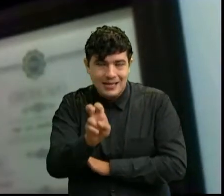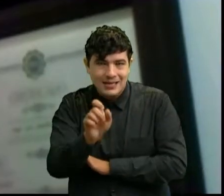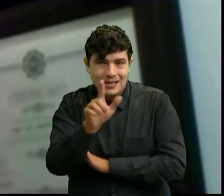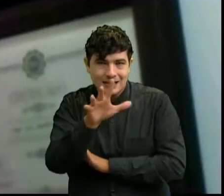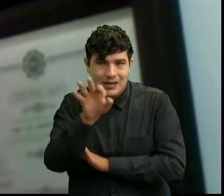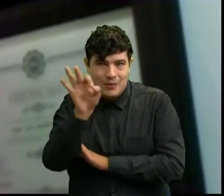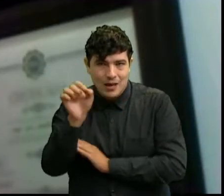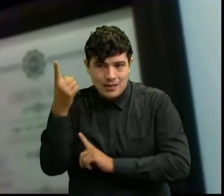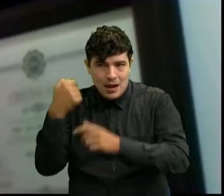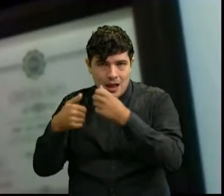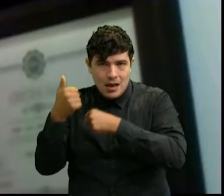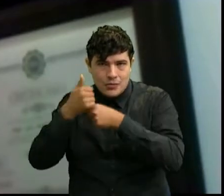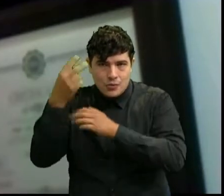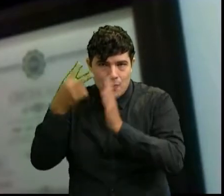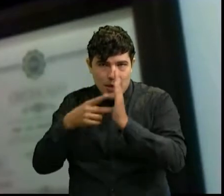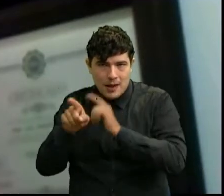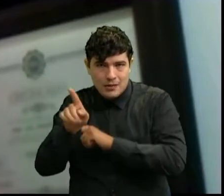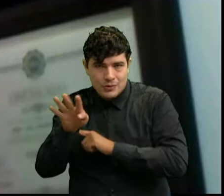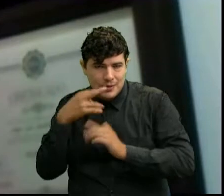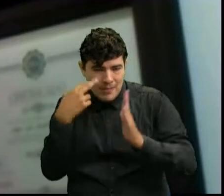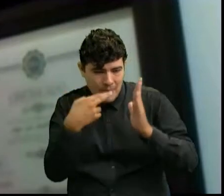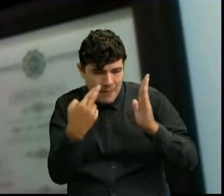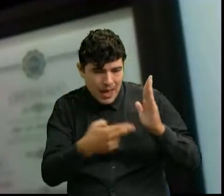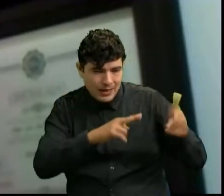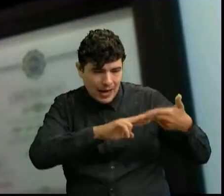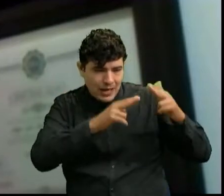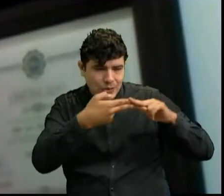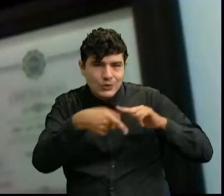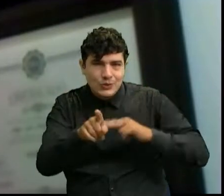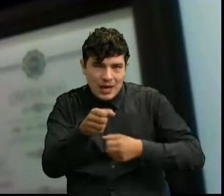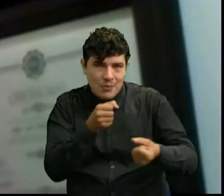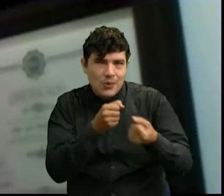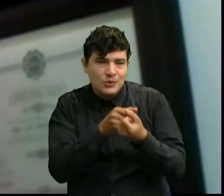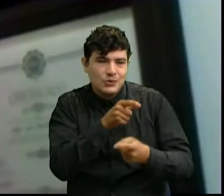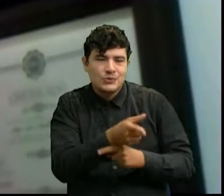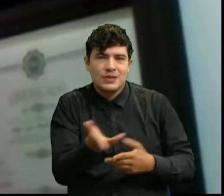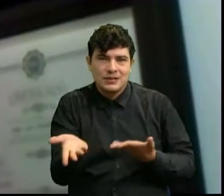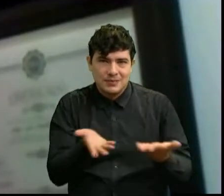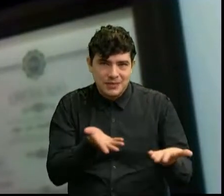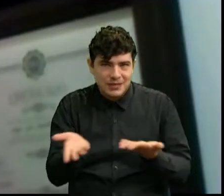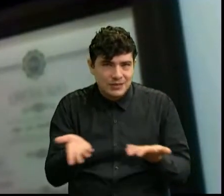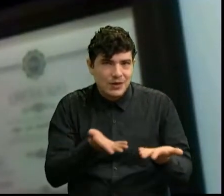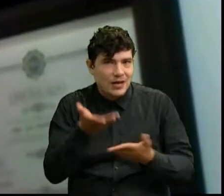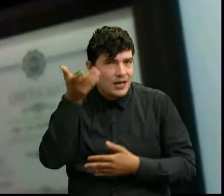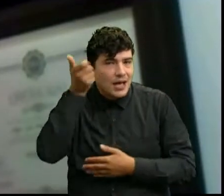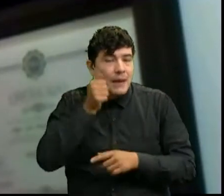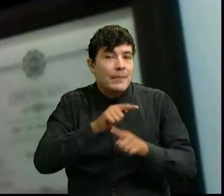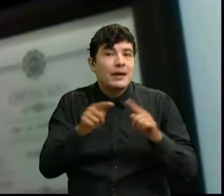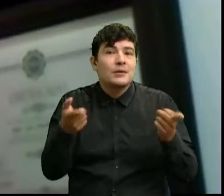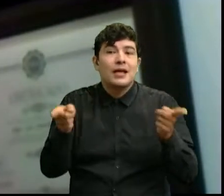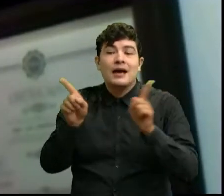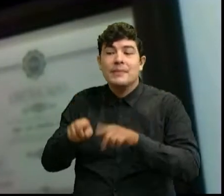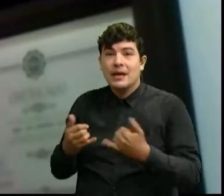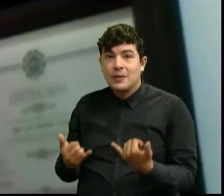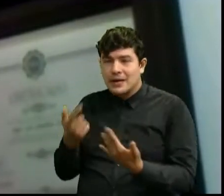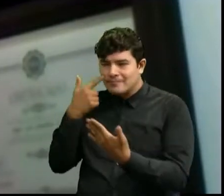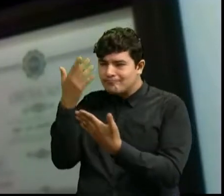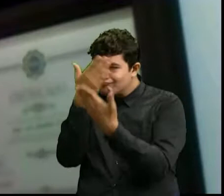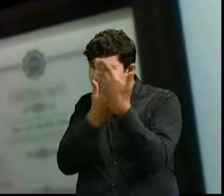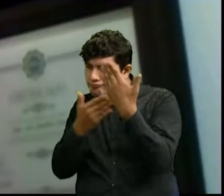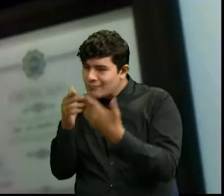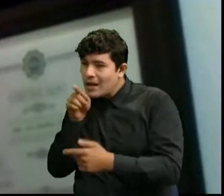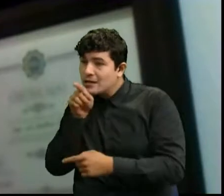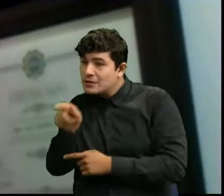viene y revisa el inciso relacionado con esta prestación en el régimen de ahorro individual, también sostiene que hay derecho